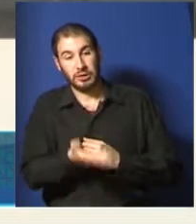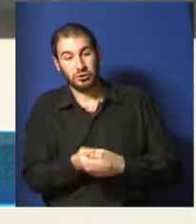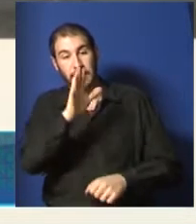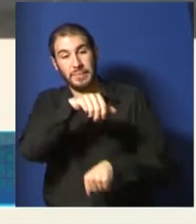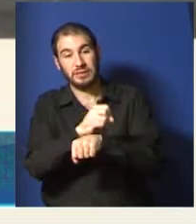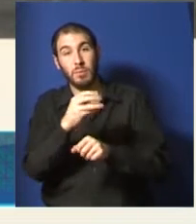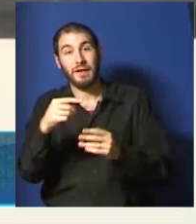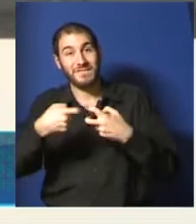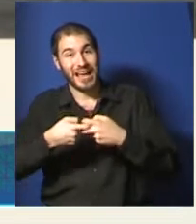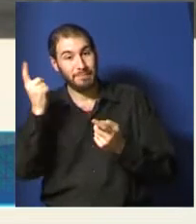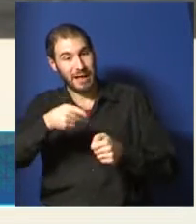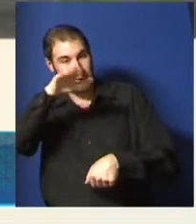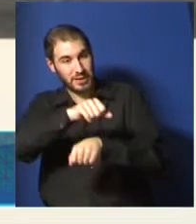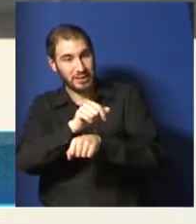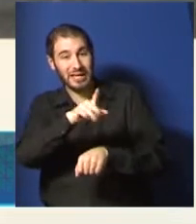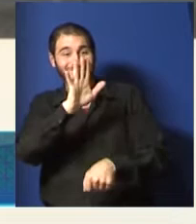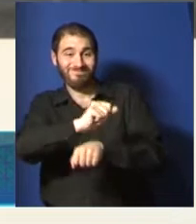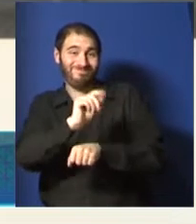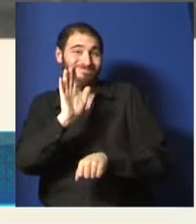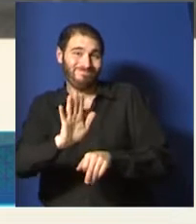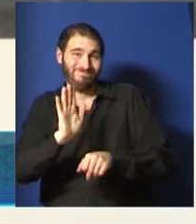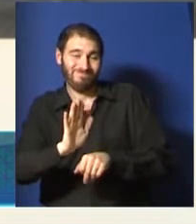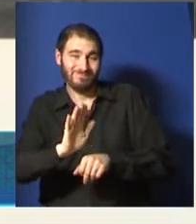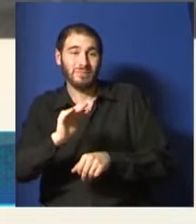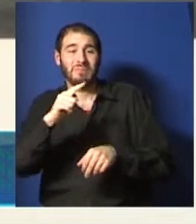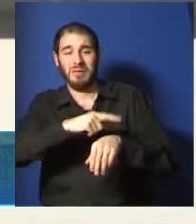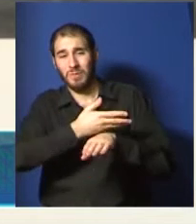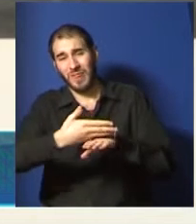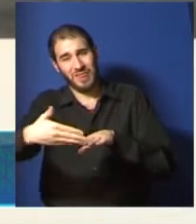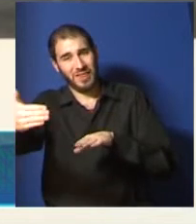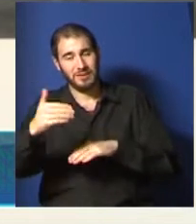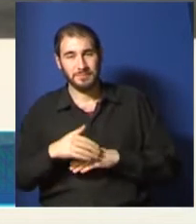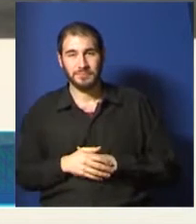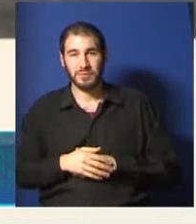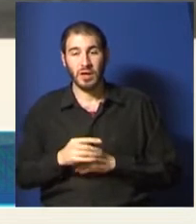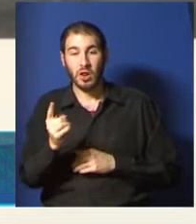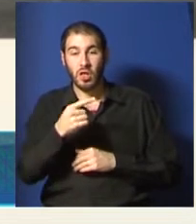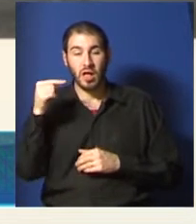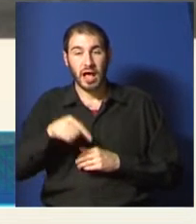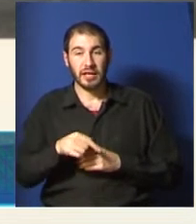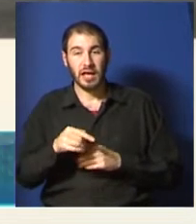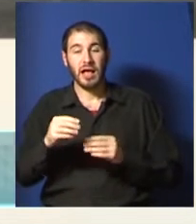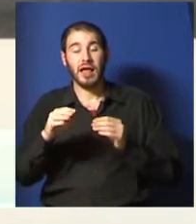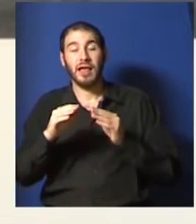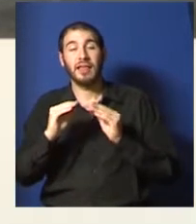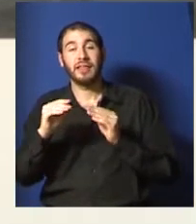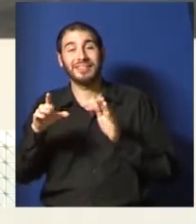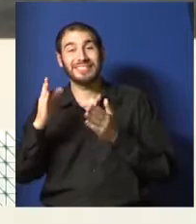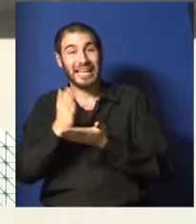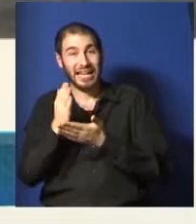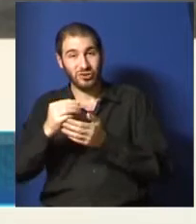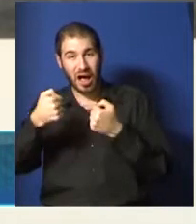detenida por un fiscal y puede permanecer en esta situación durante mucho tiempo. Si nosotros nos vamos a las convenciones